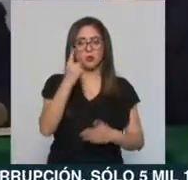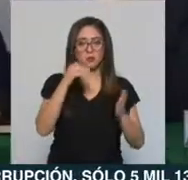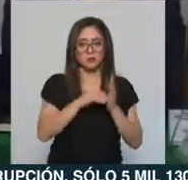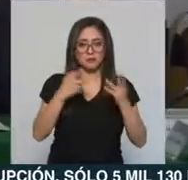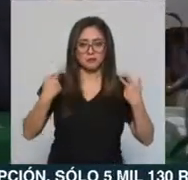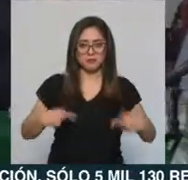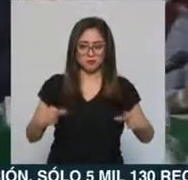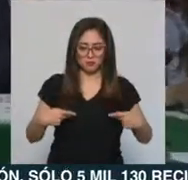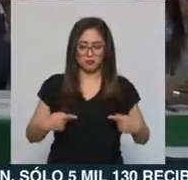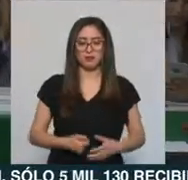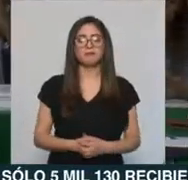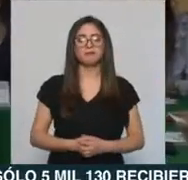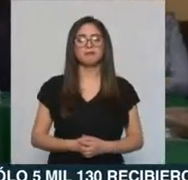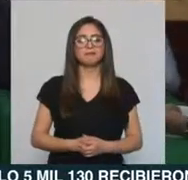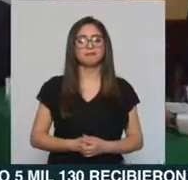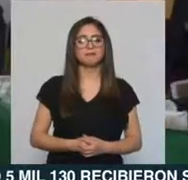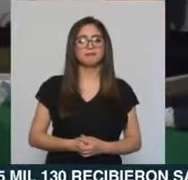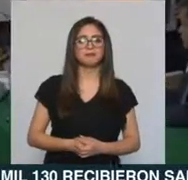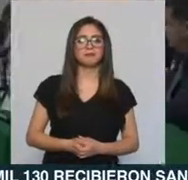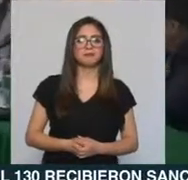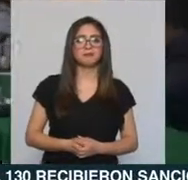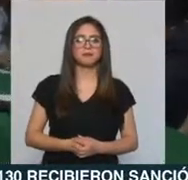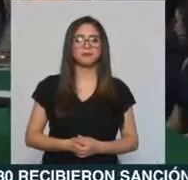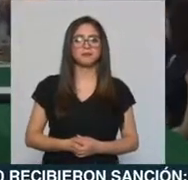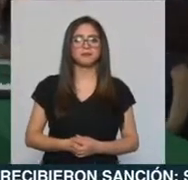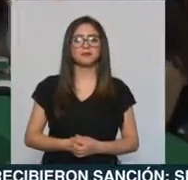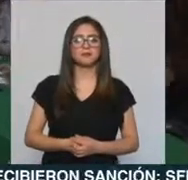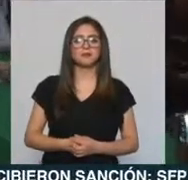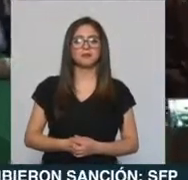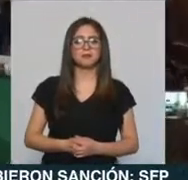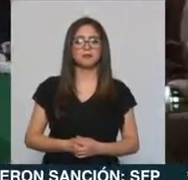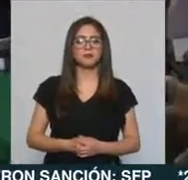En las imágenes, Liber Rodríguez, Saray Mariscal, 21 Noticias.